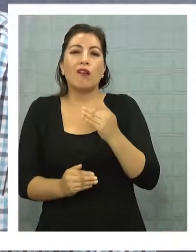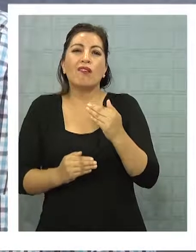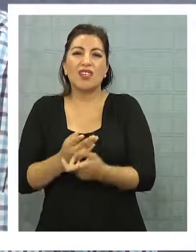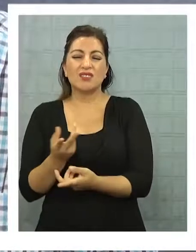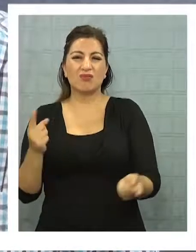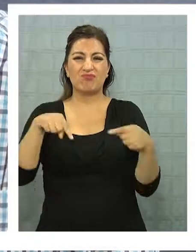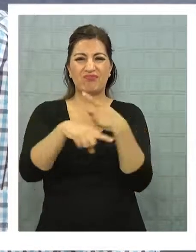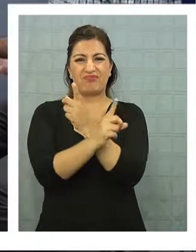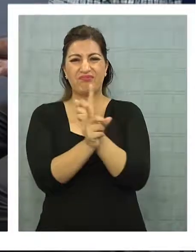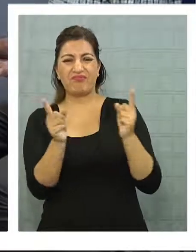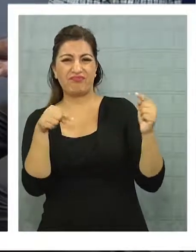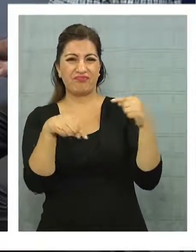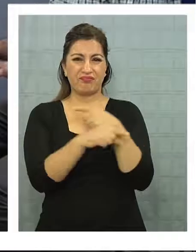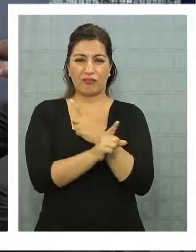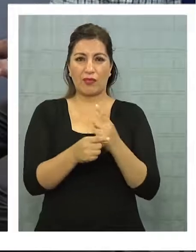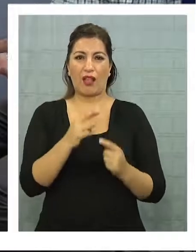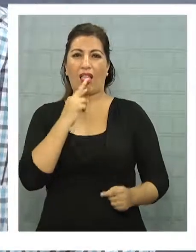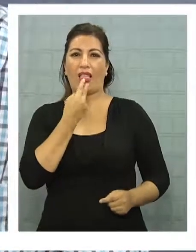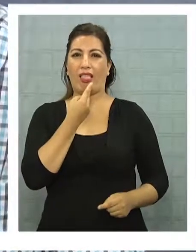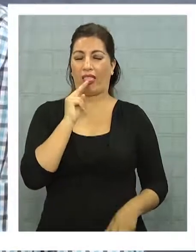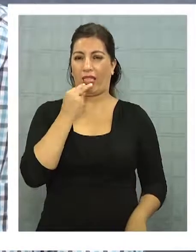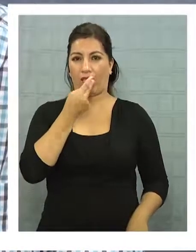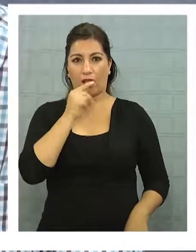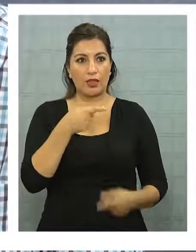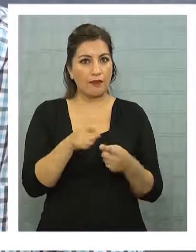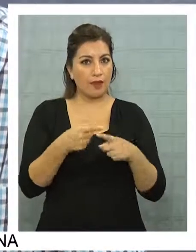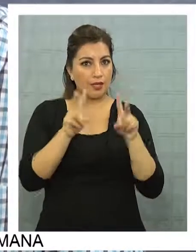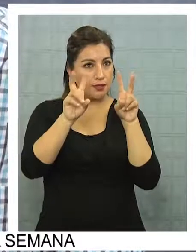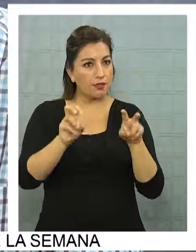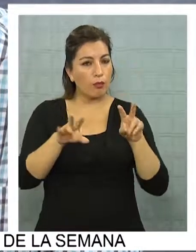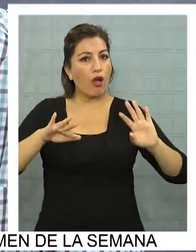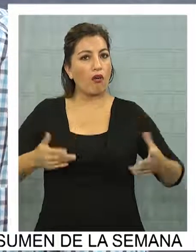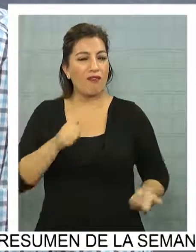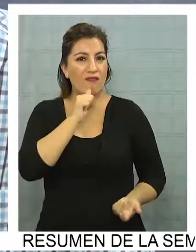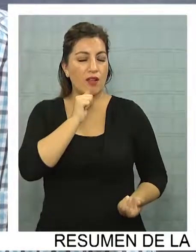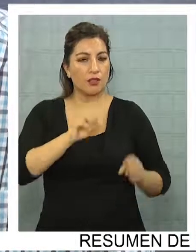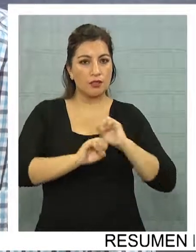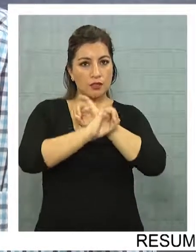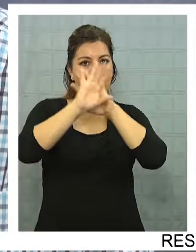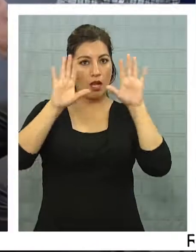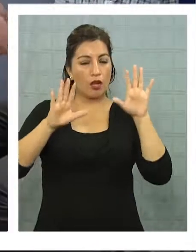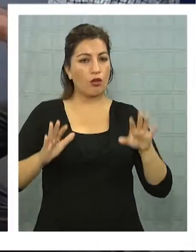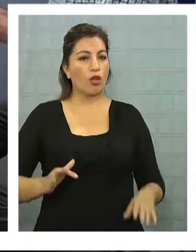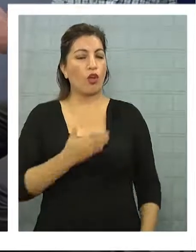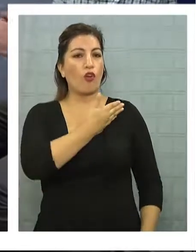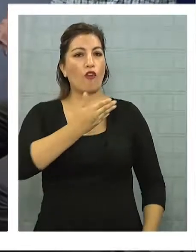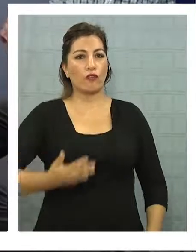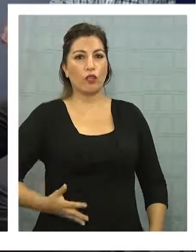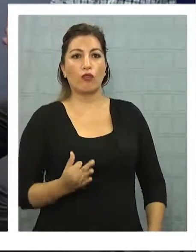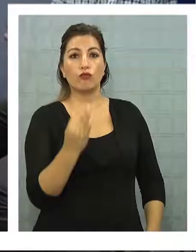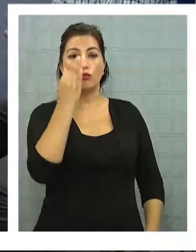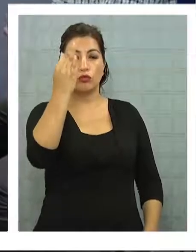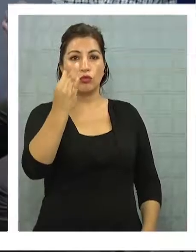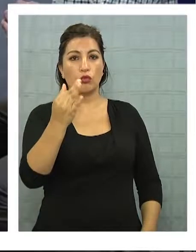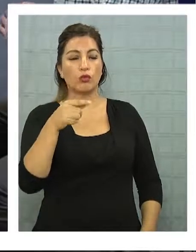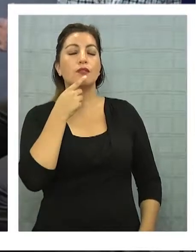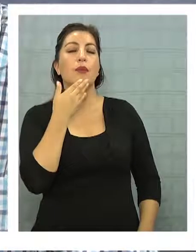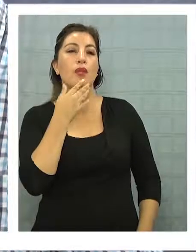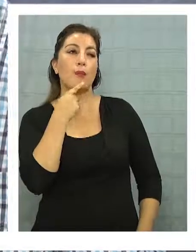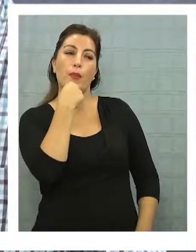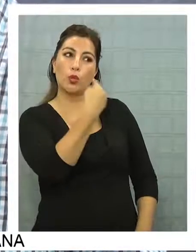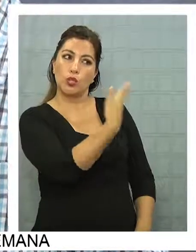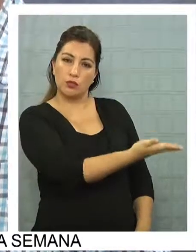Esas cosas me molestan más. Yo no tengo un criterio claro sobre si es bueno reelegir en términos nuevos, o hay que poner para los